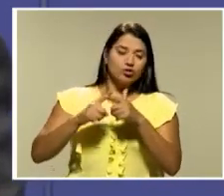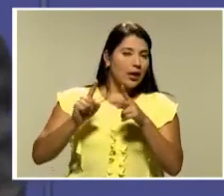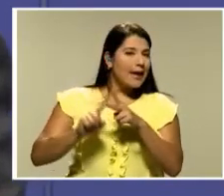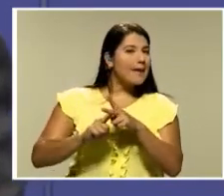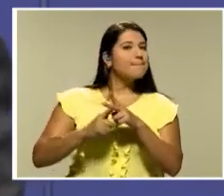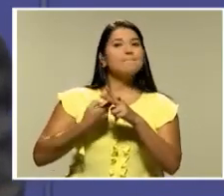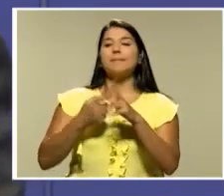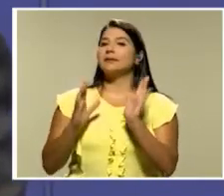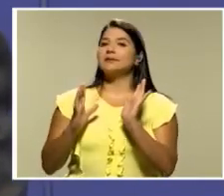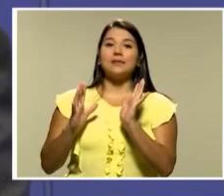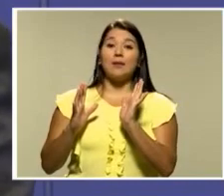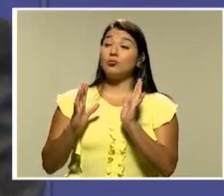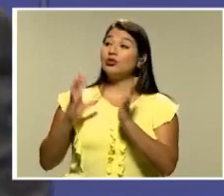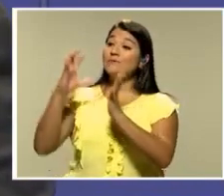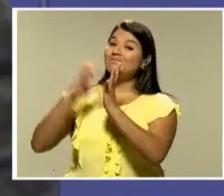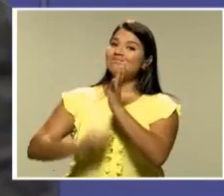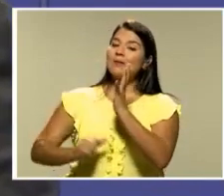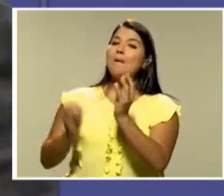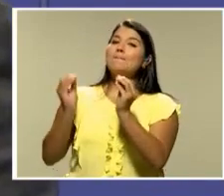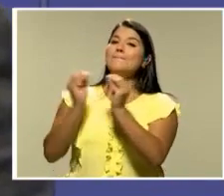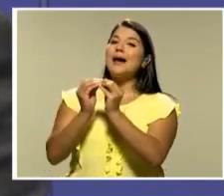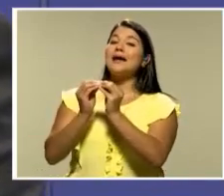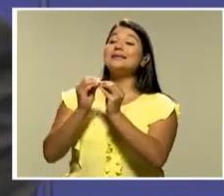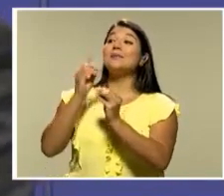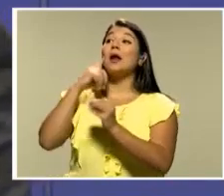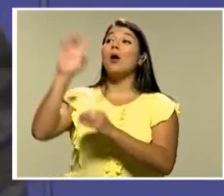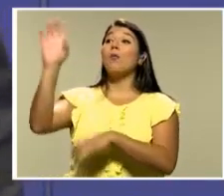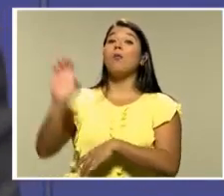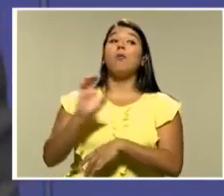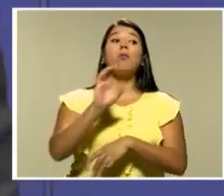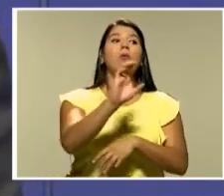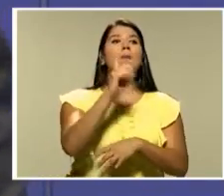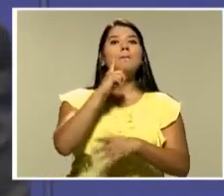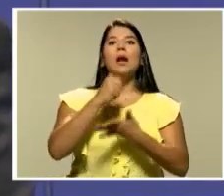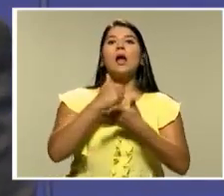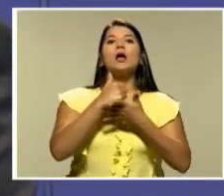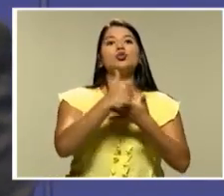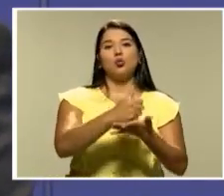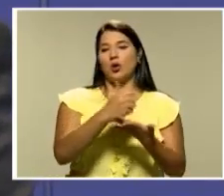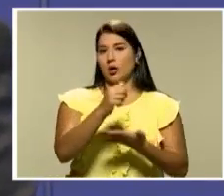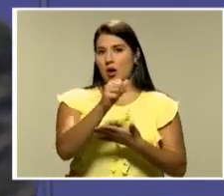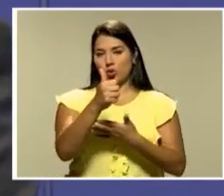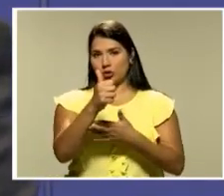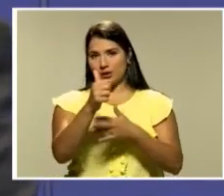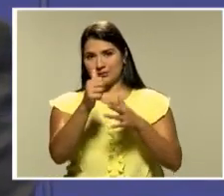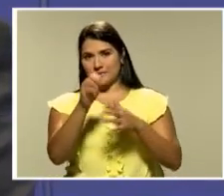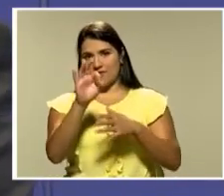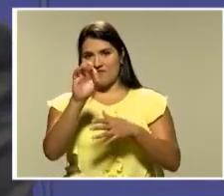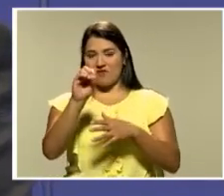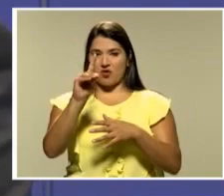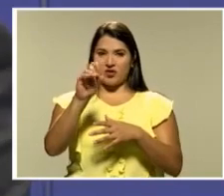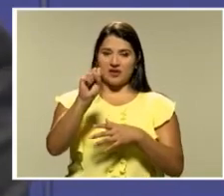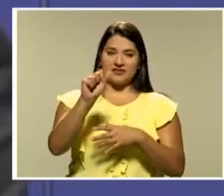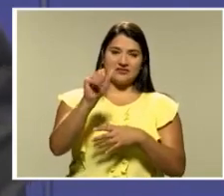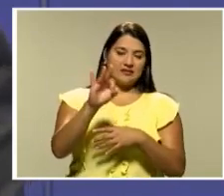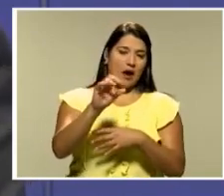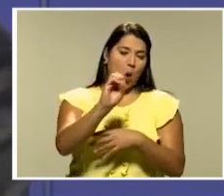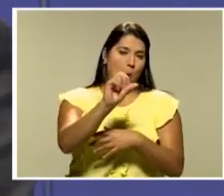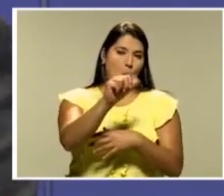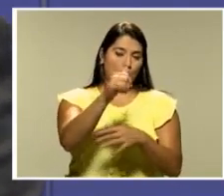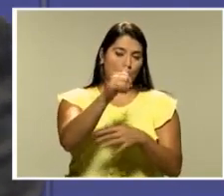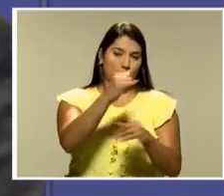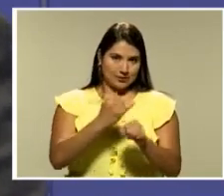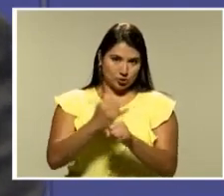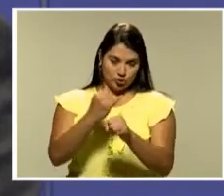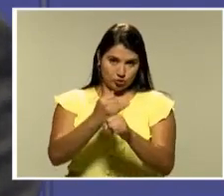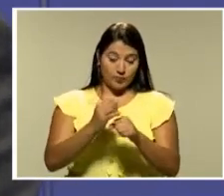aplicar contribuciones solidarias para por lo menos reducirlas todo lo que se pueda acorde a las disposiciones de la Sala